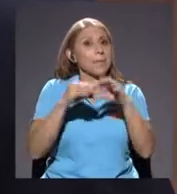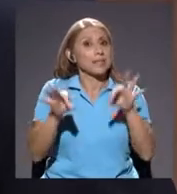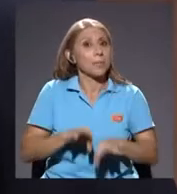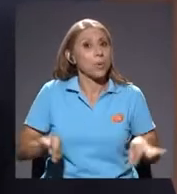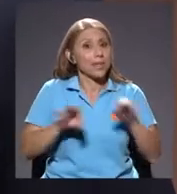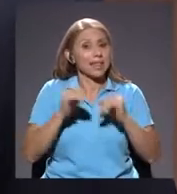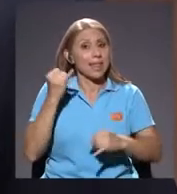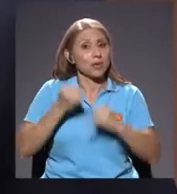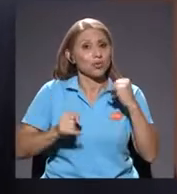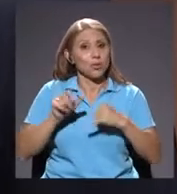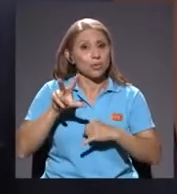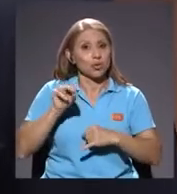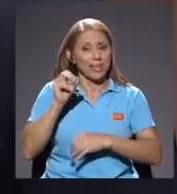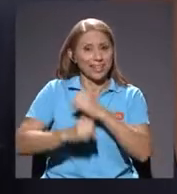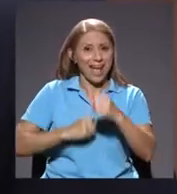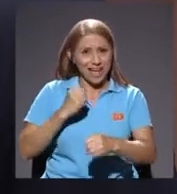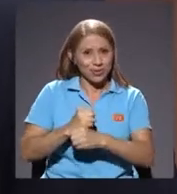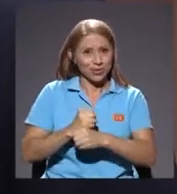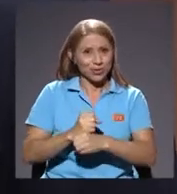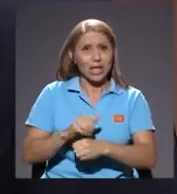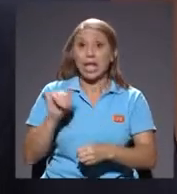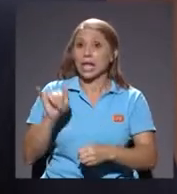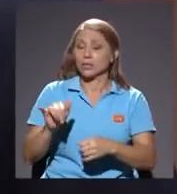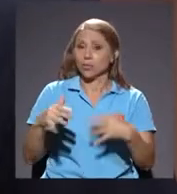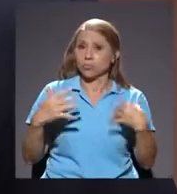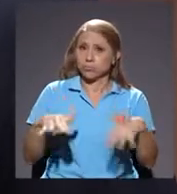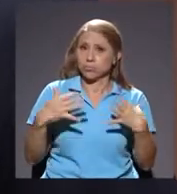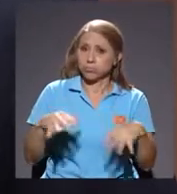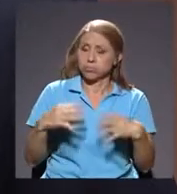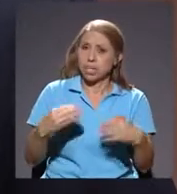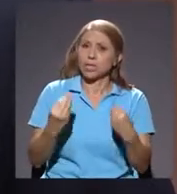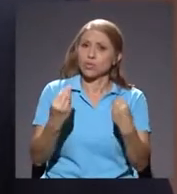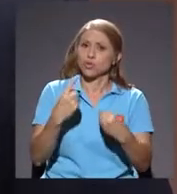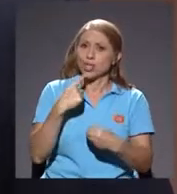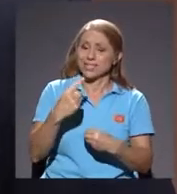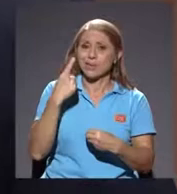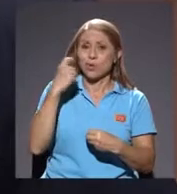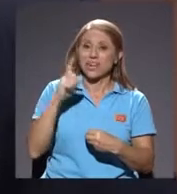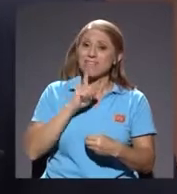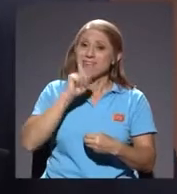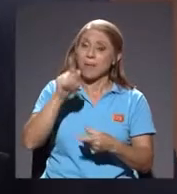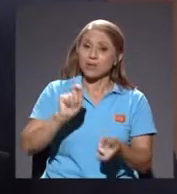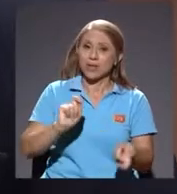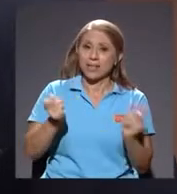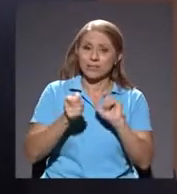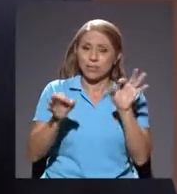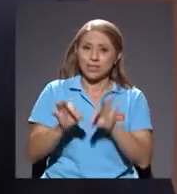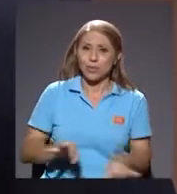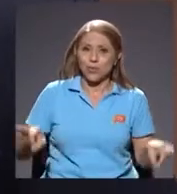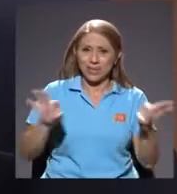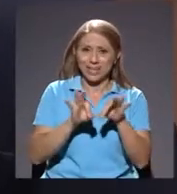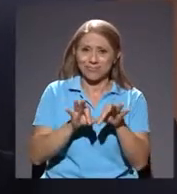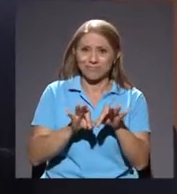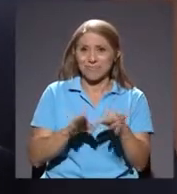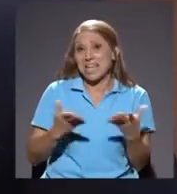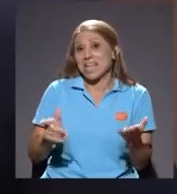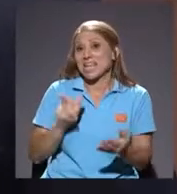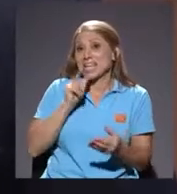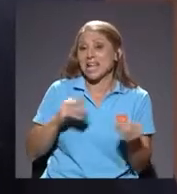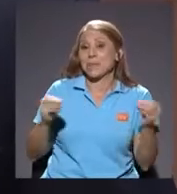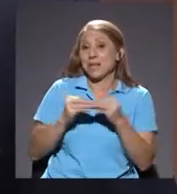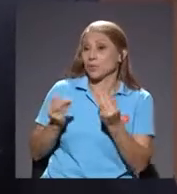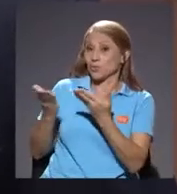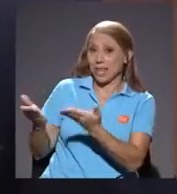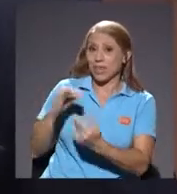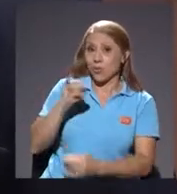eso eso ya es mucho decir porque realmente fue una transformación importante y que más que usted aún con rafael también que ha